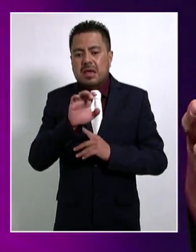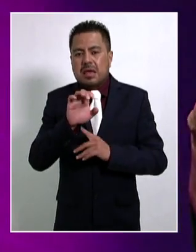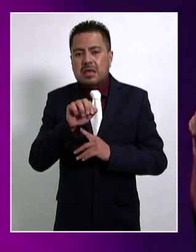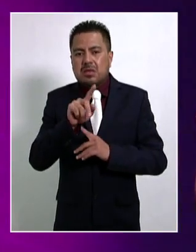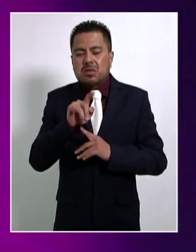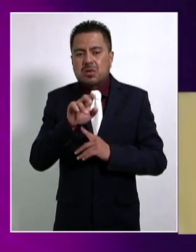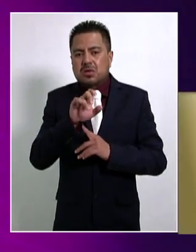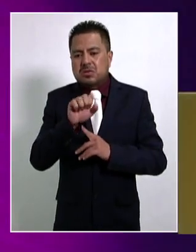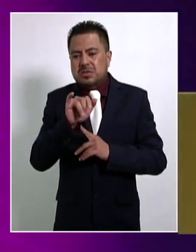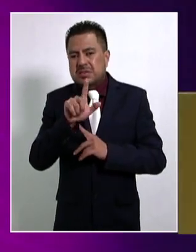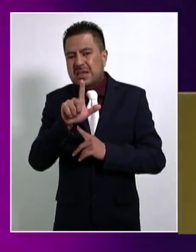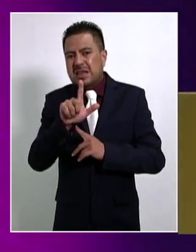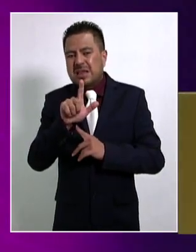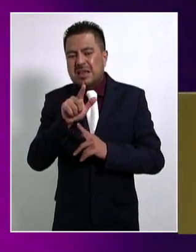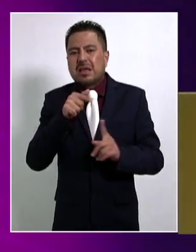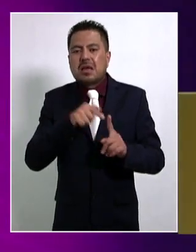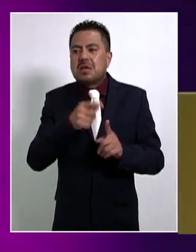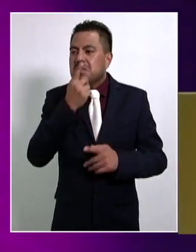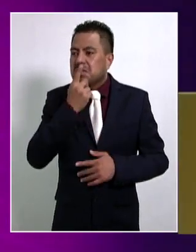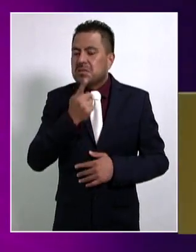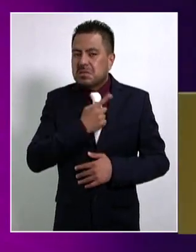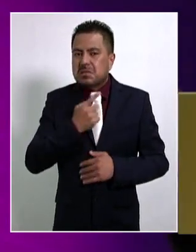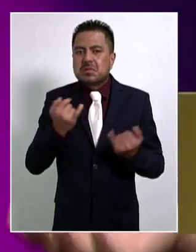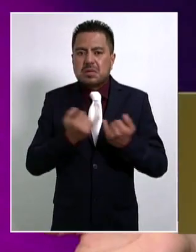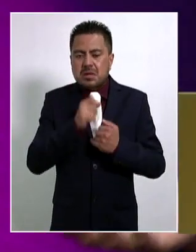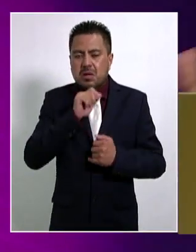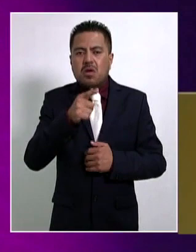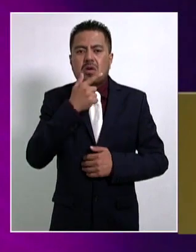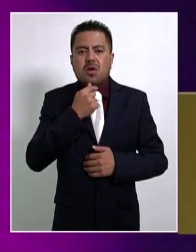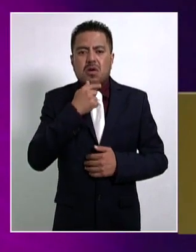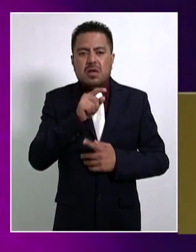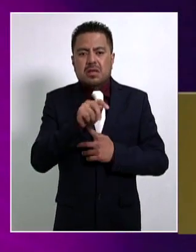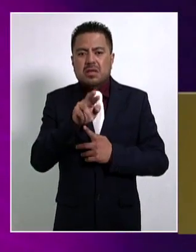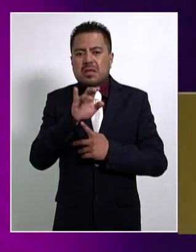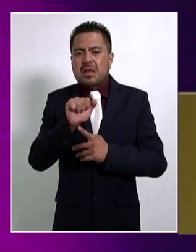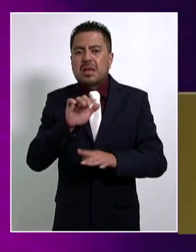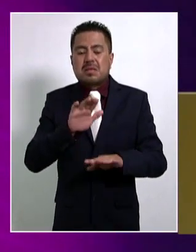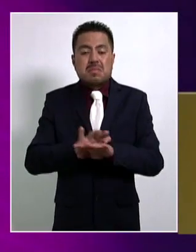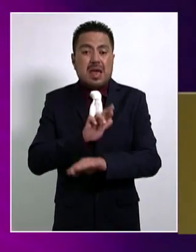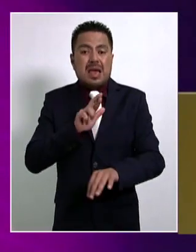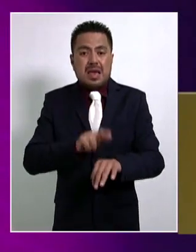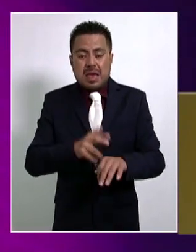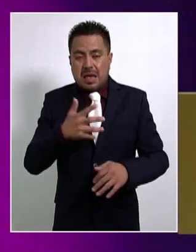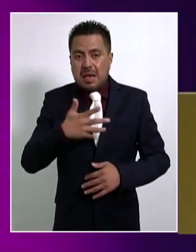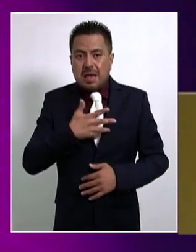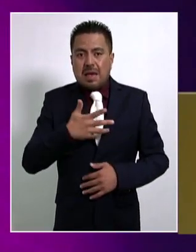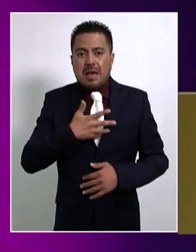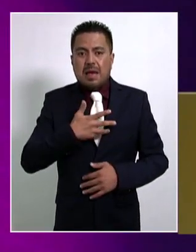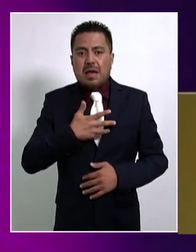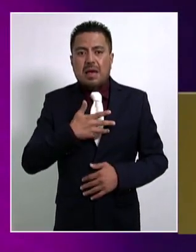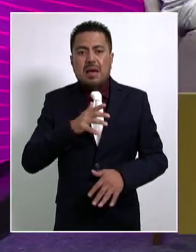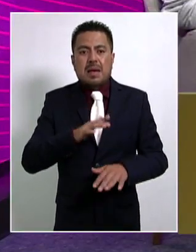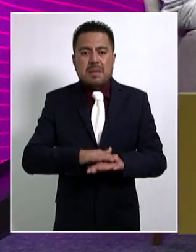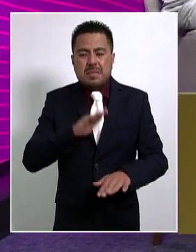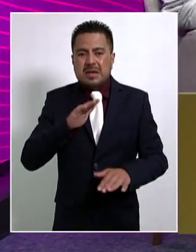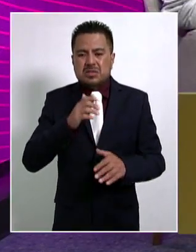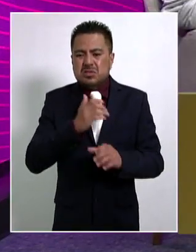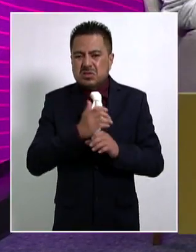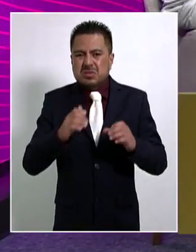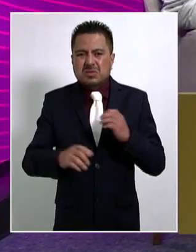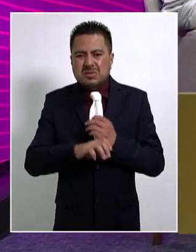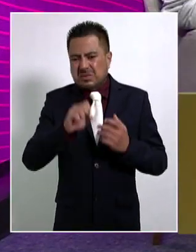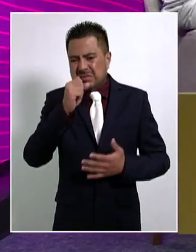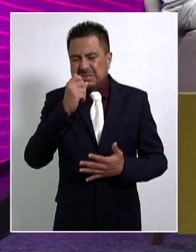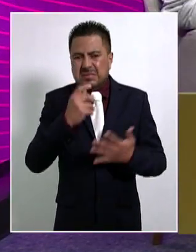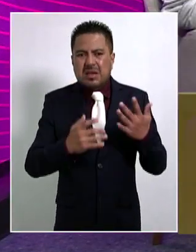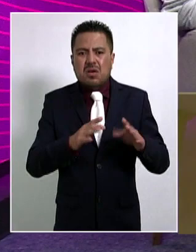la recientemente Endosig nos dice que también los hombres trans son quienes tienen más o han tenido más episodios o